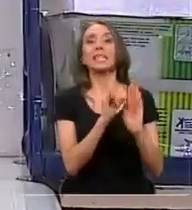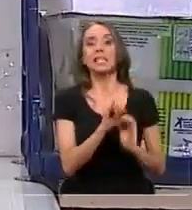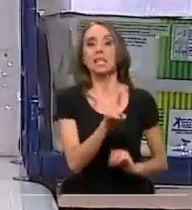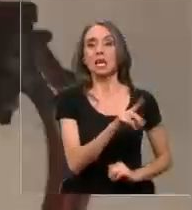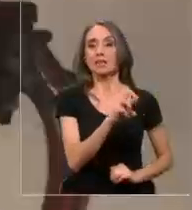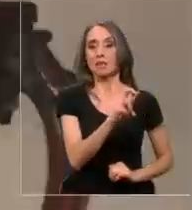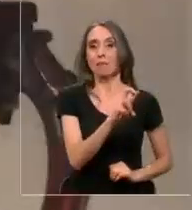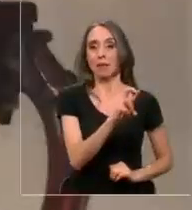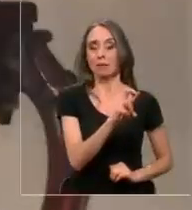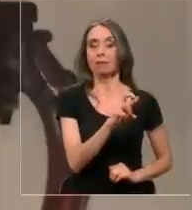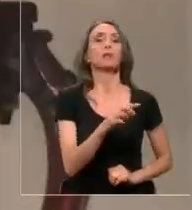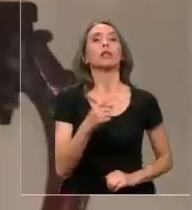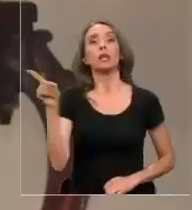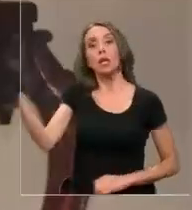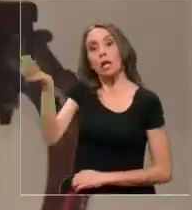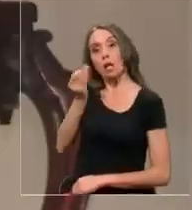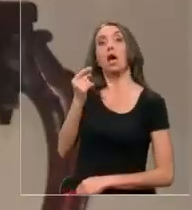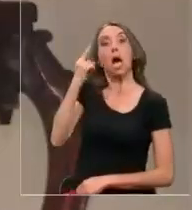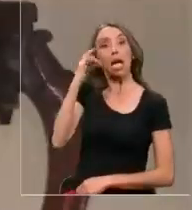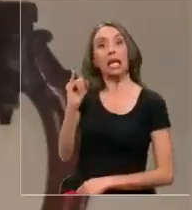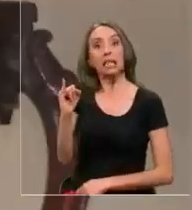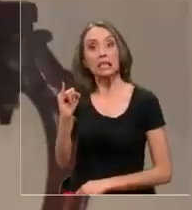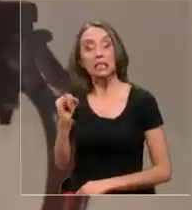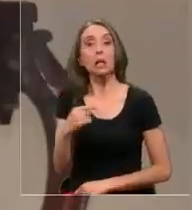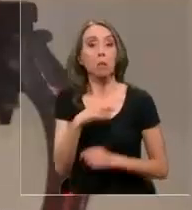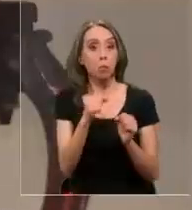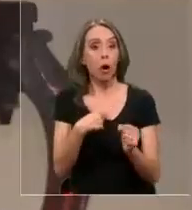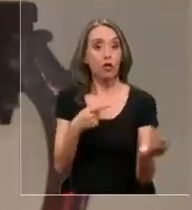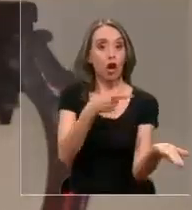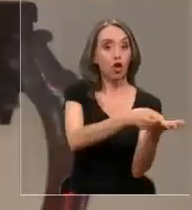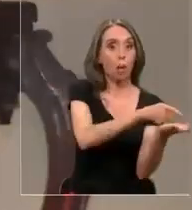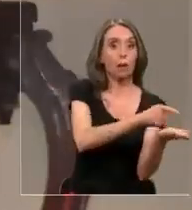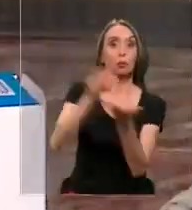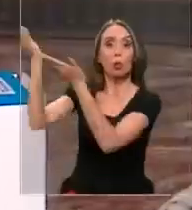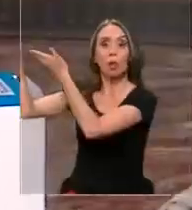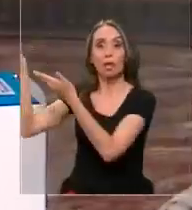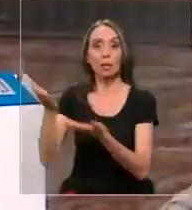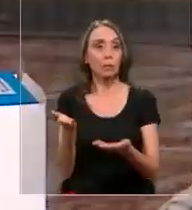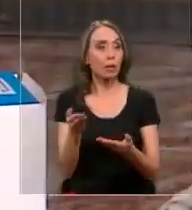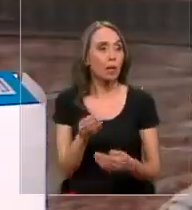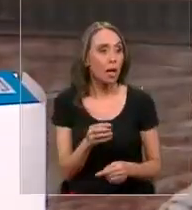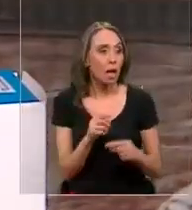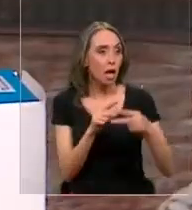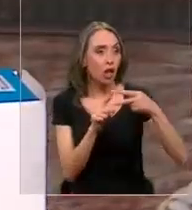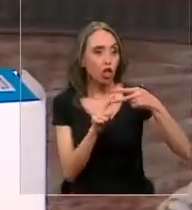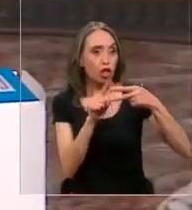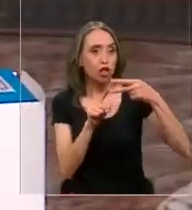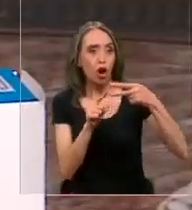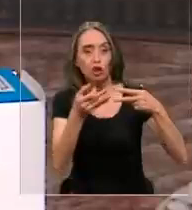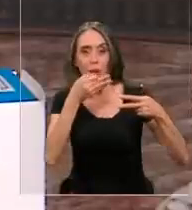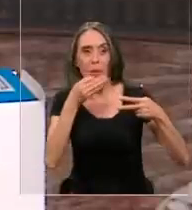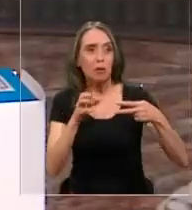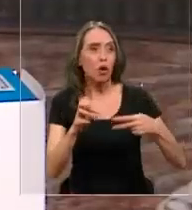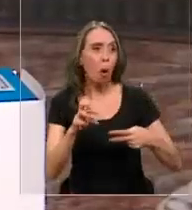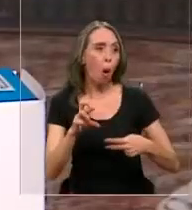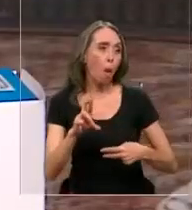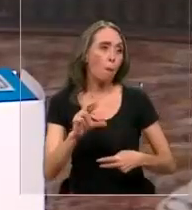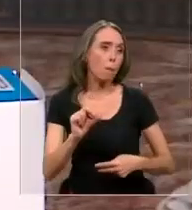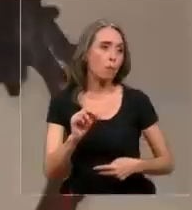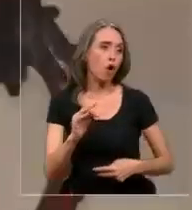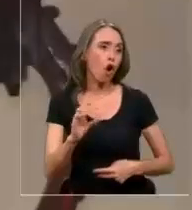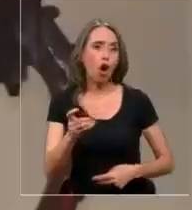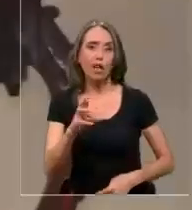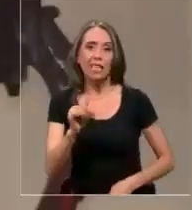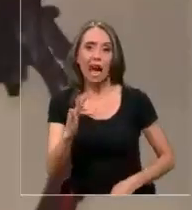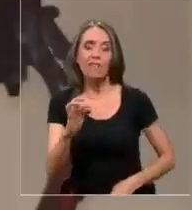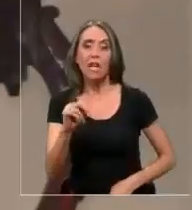pública creí en ello hice la importación de mis remedios del programa del ramón que son estos y me los trajo